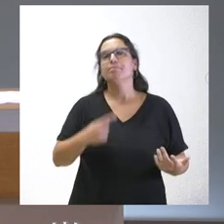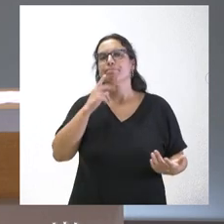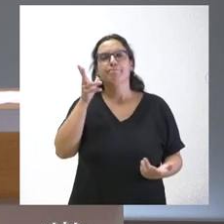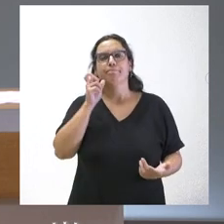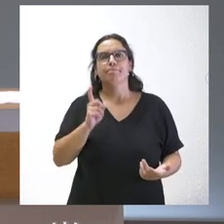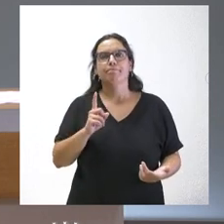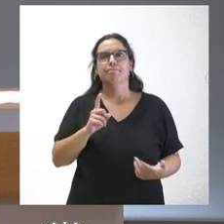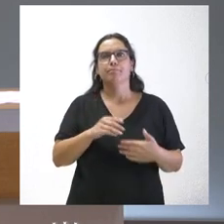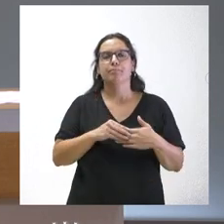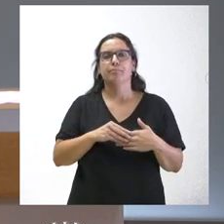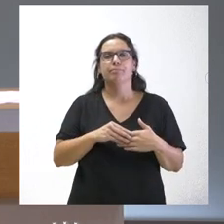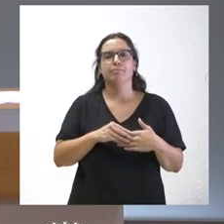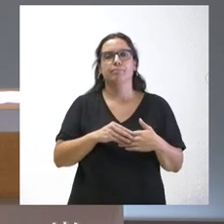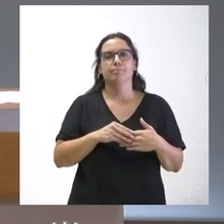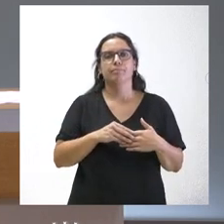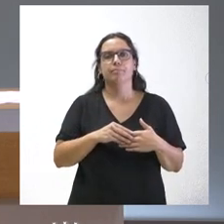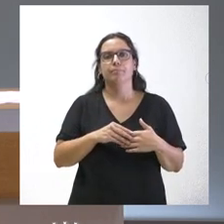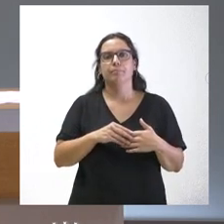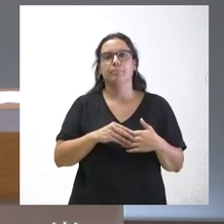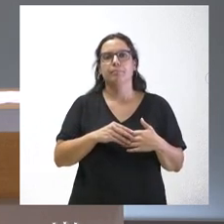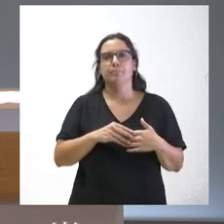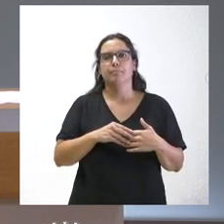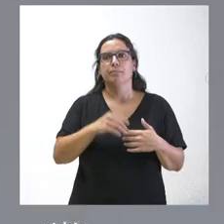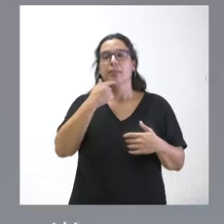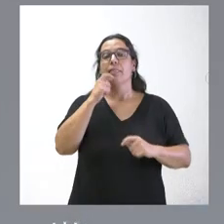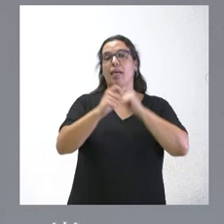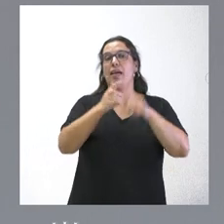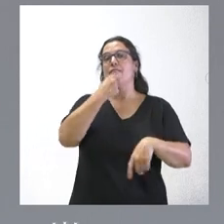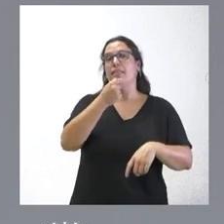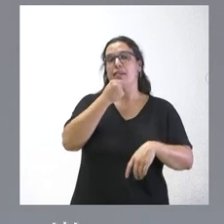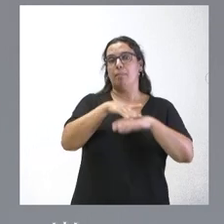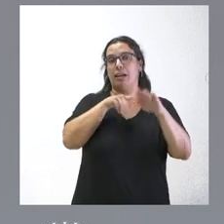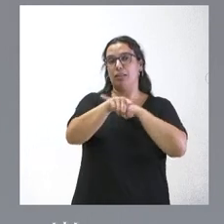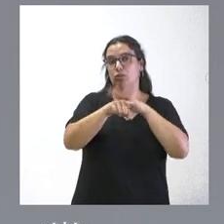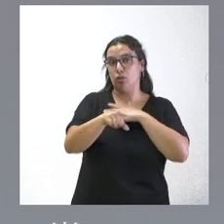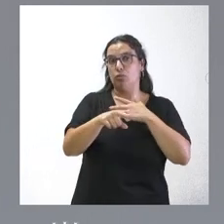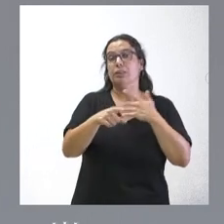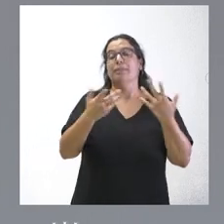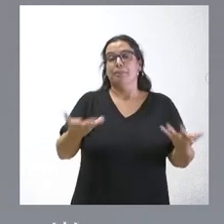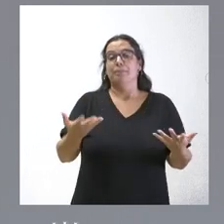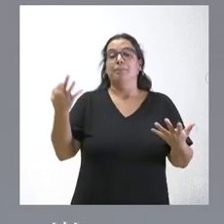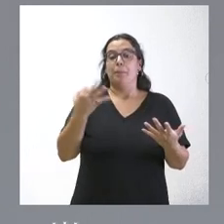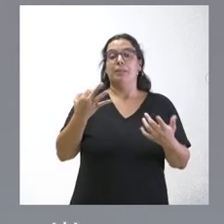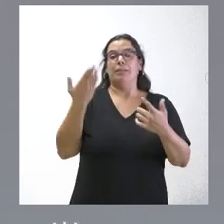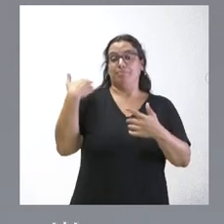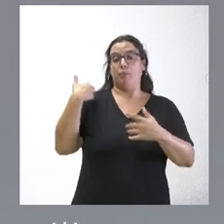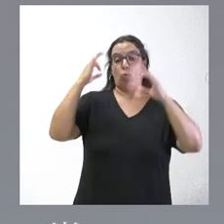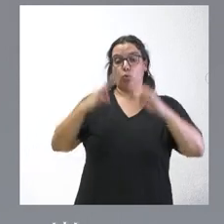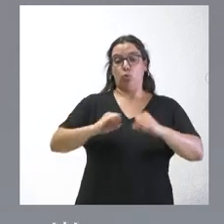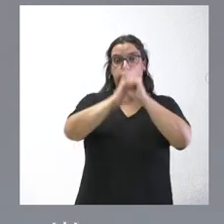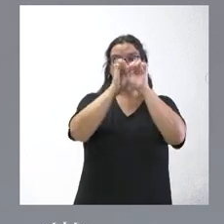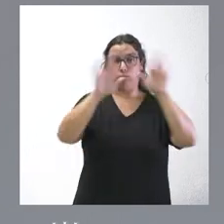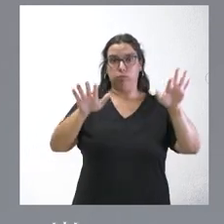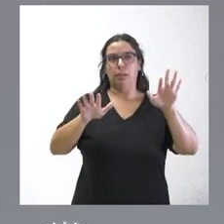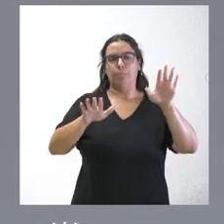claro el modelo de que fue un poco lo que nos enseñó la pandemia la propia ley también